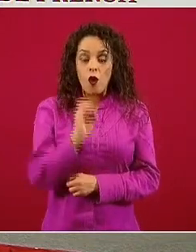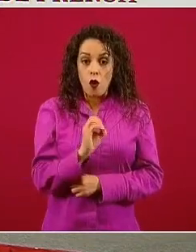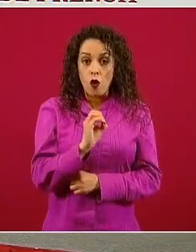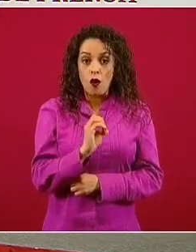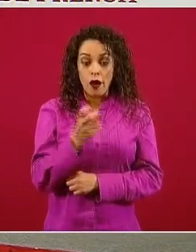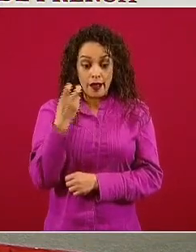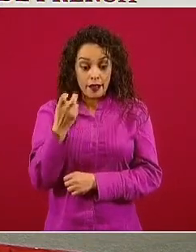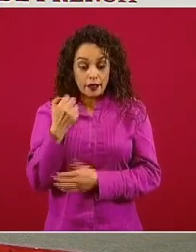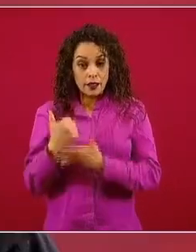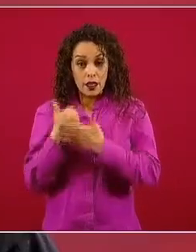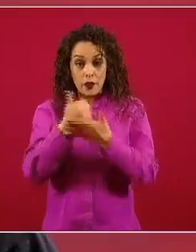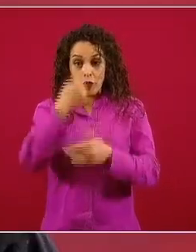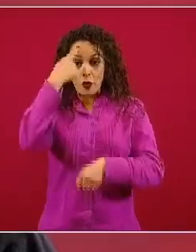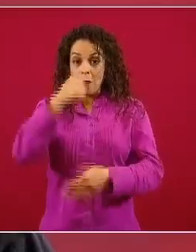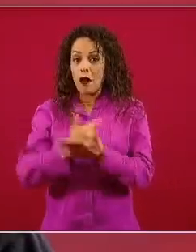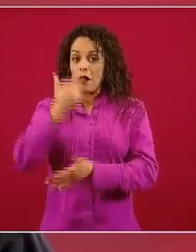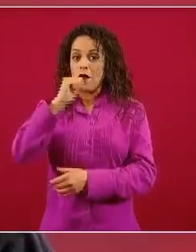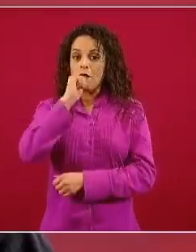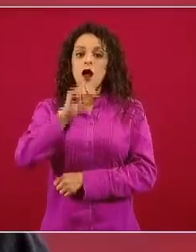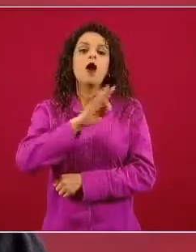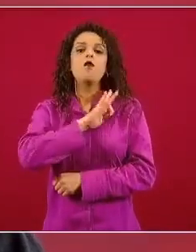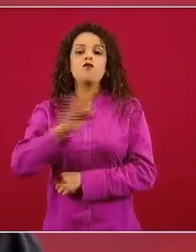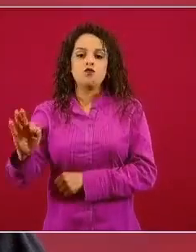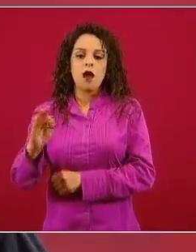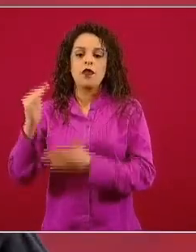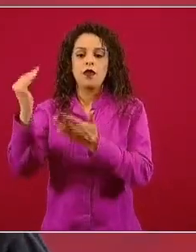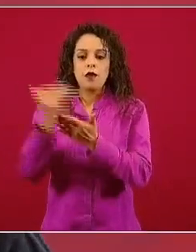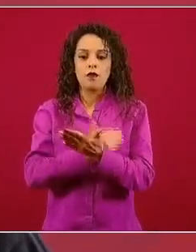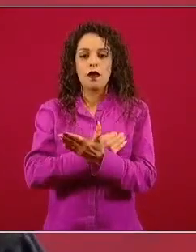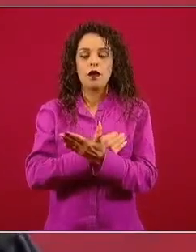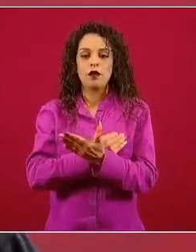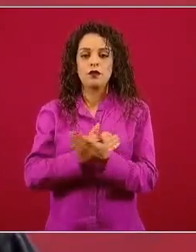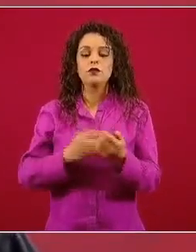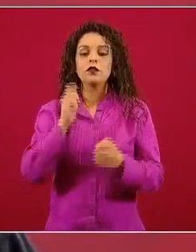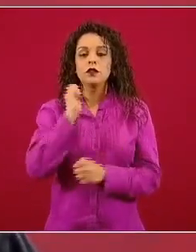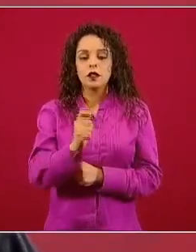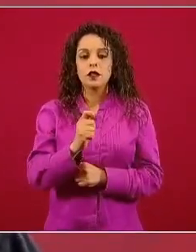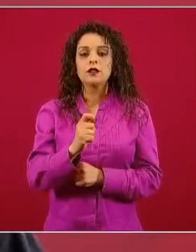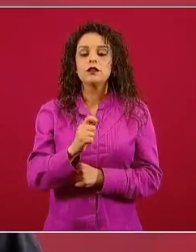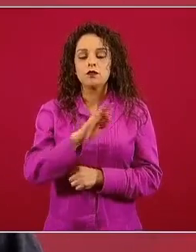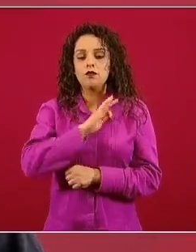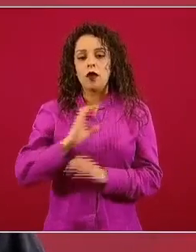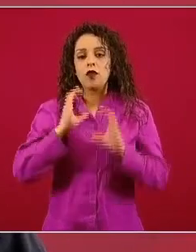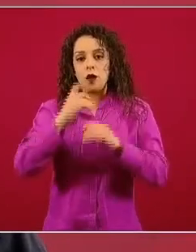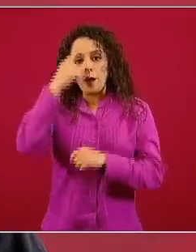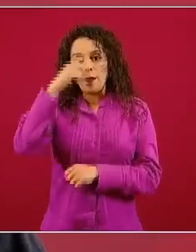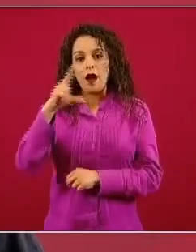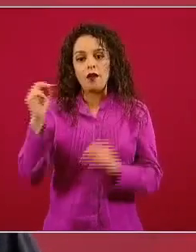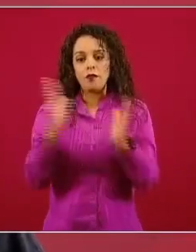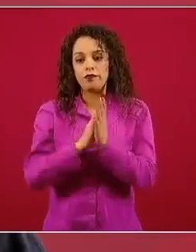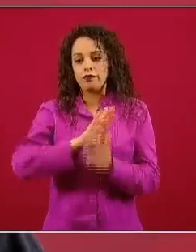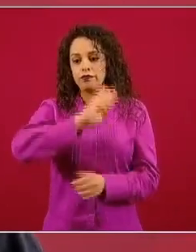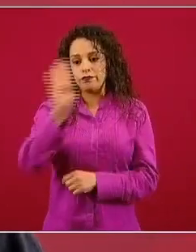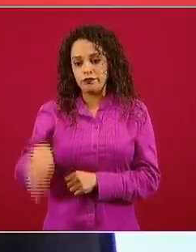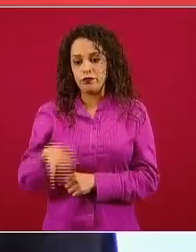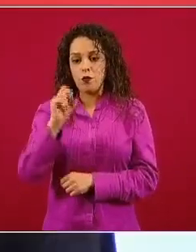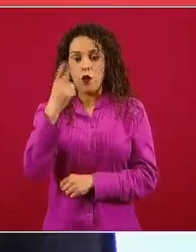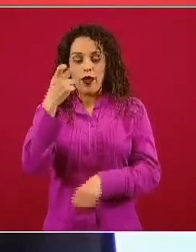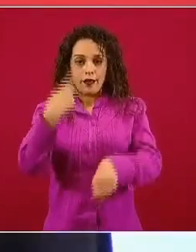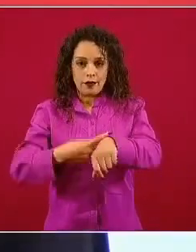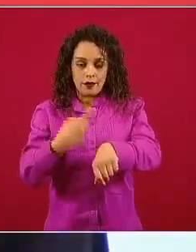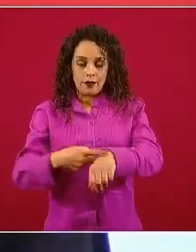agrave, entonces de seguro va a evitar que muera a consecuencia de la enfermedad. Entonces todos estos pasos, o sea, para